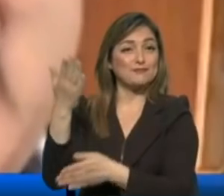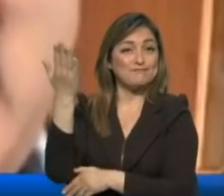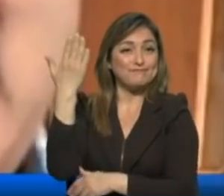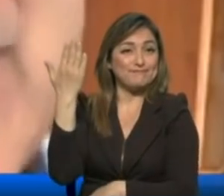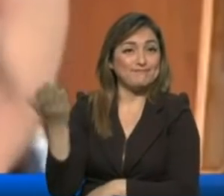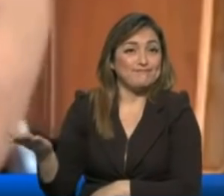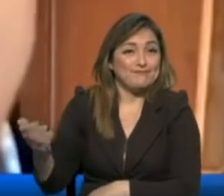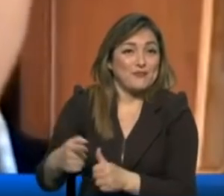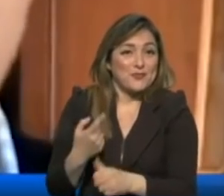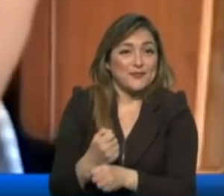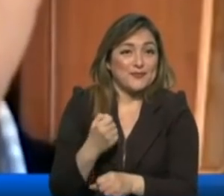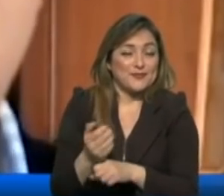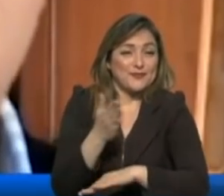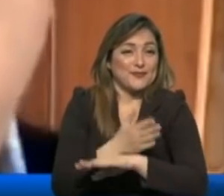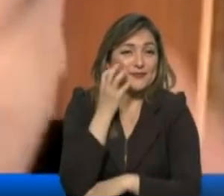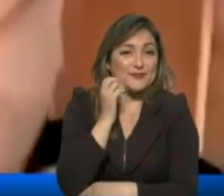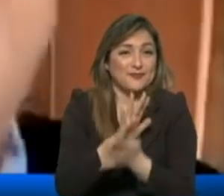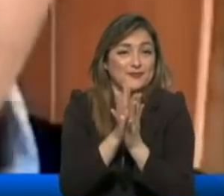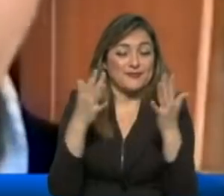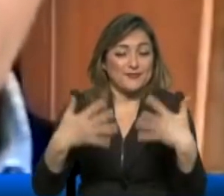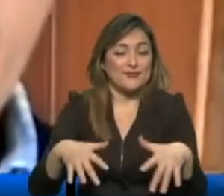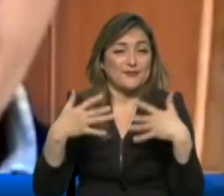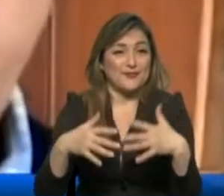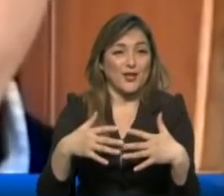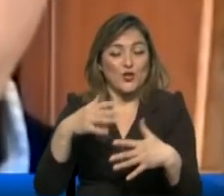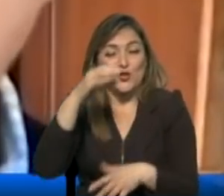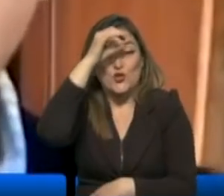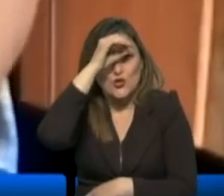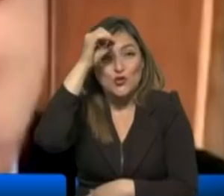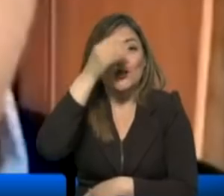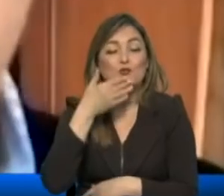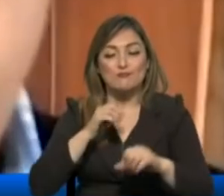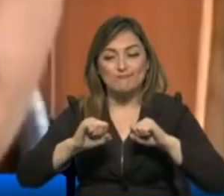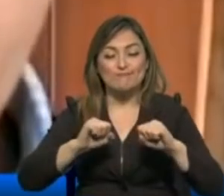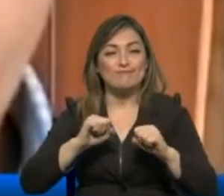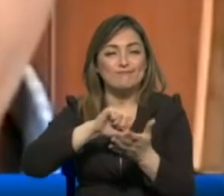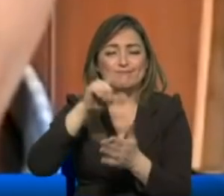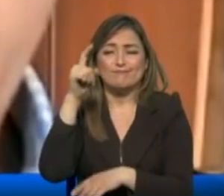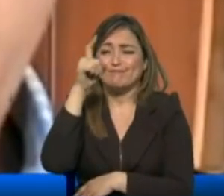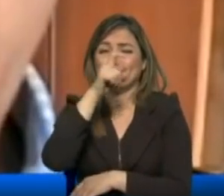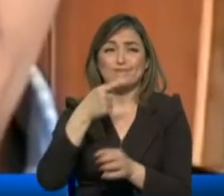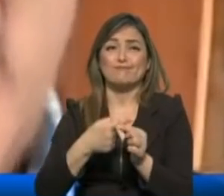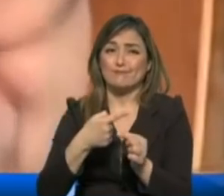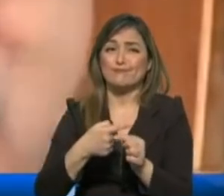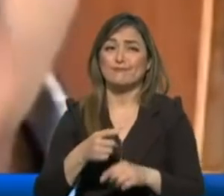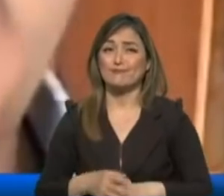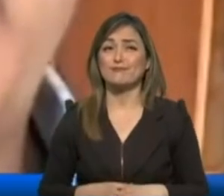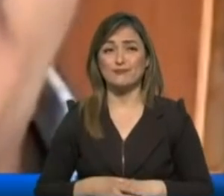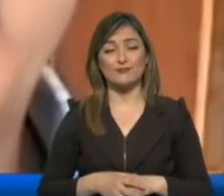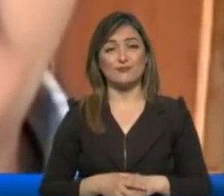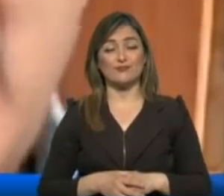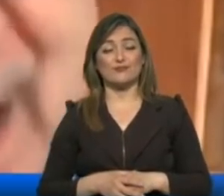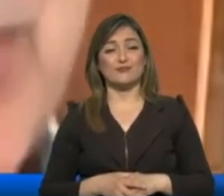menos que ser alcalde. Esto es gravísimo. O si no hay una idea de la gestión, porque es una ciudad compleja, que tiene